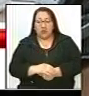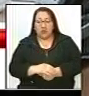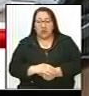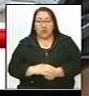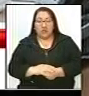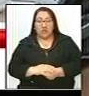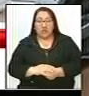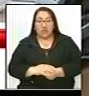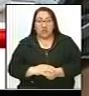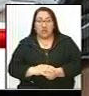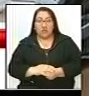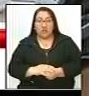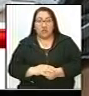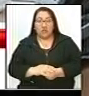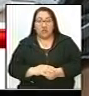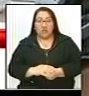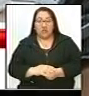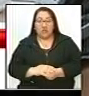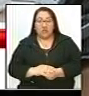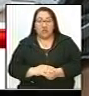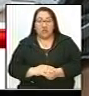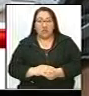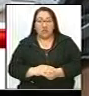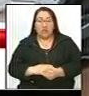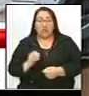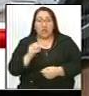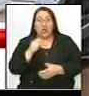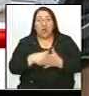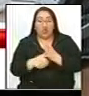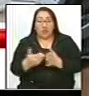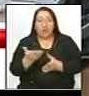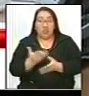O que en las solicitudes